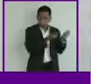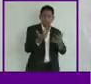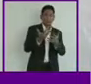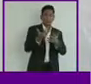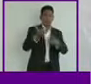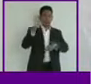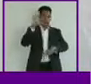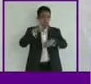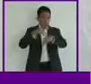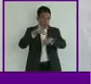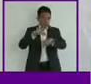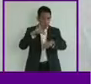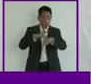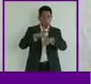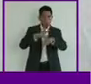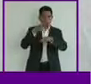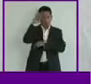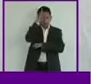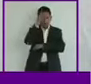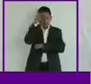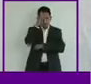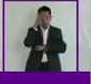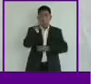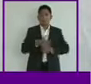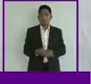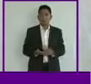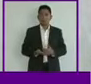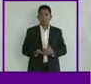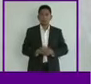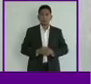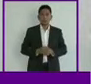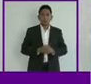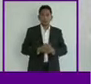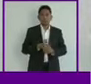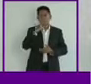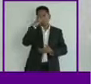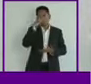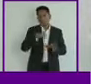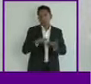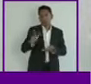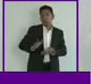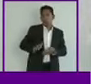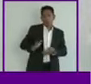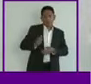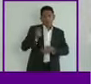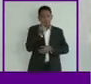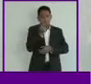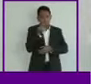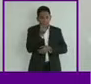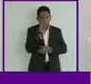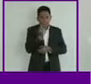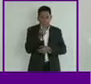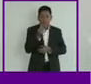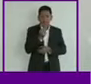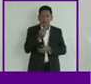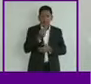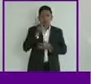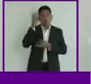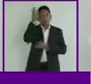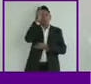mental. Entonces, el gobierno pues podría implementar cursos para orientar a los papás y a los jóvenes a